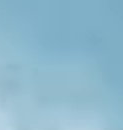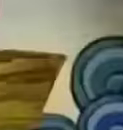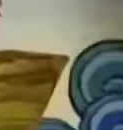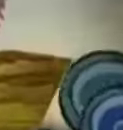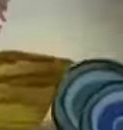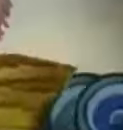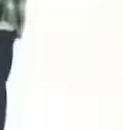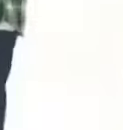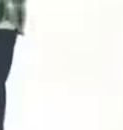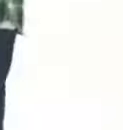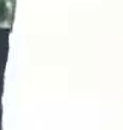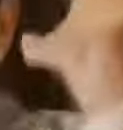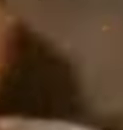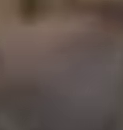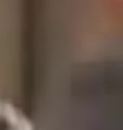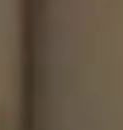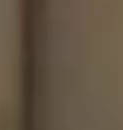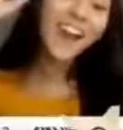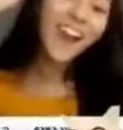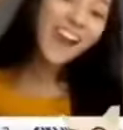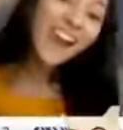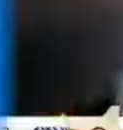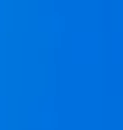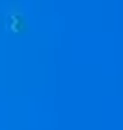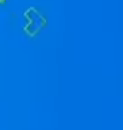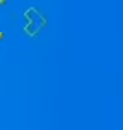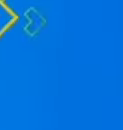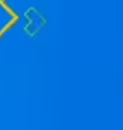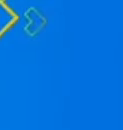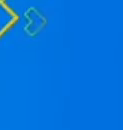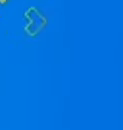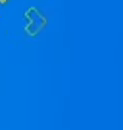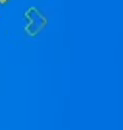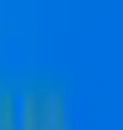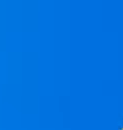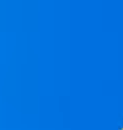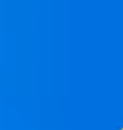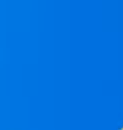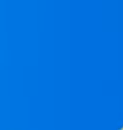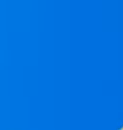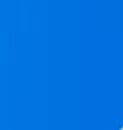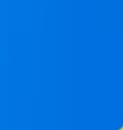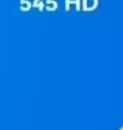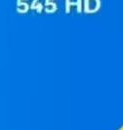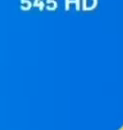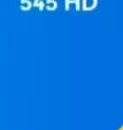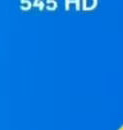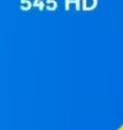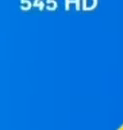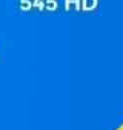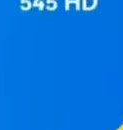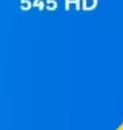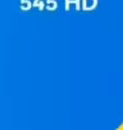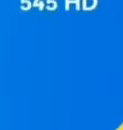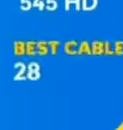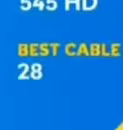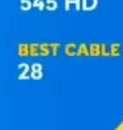programación infantil y jovenil... ...la encuentras solo en... ¡Canal IP! Míranos en Movistar TV, Claro TV,